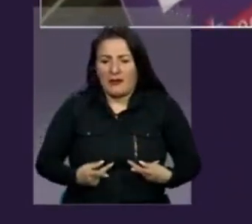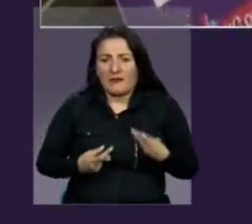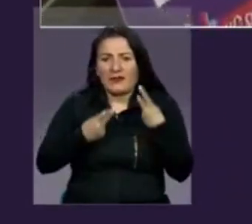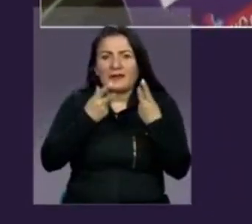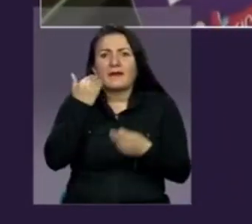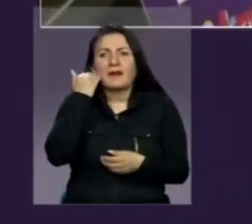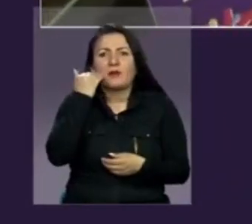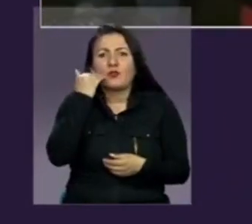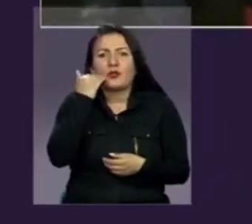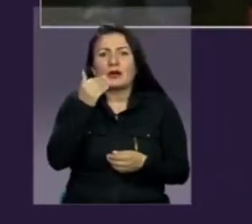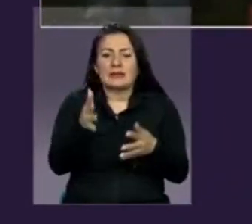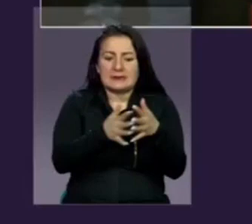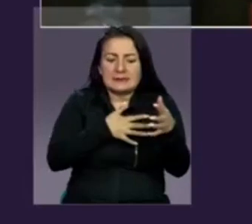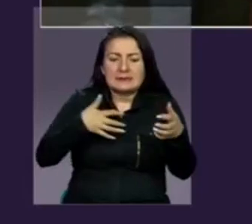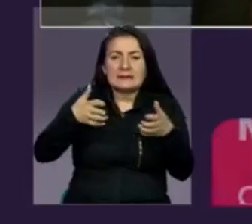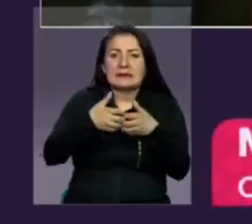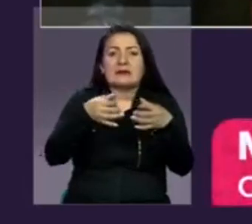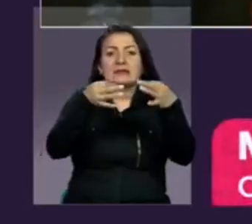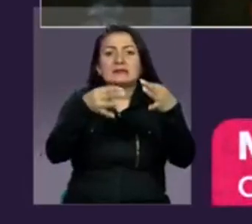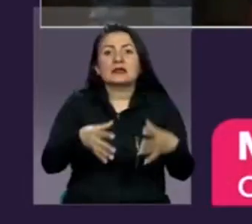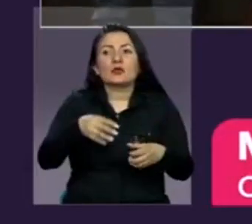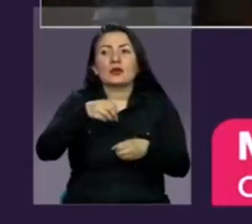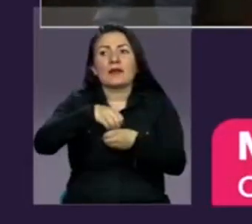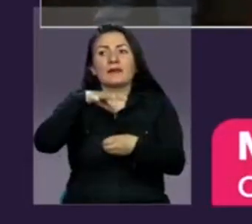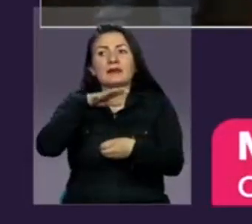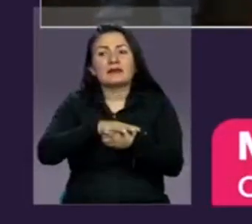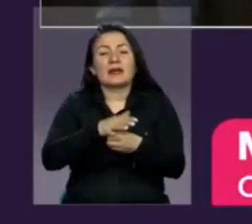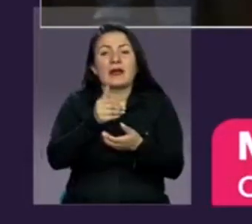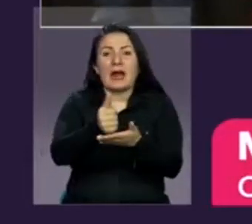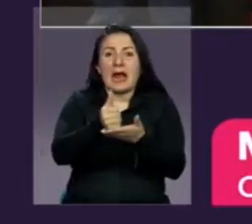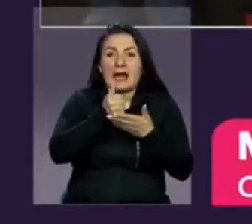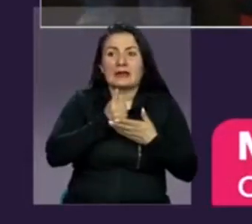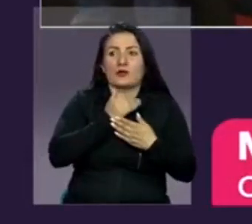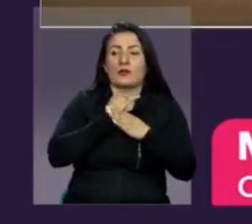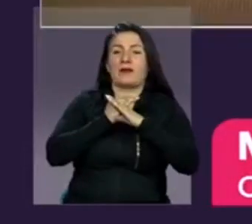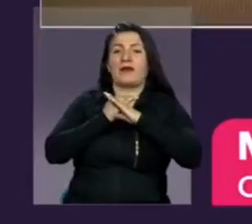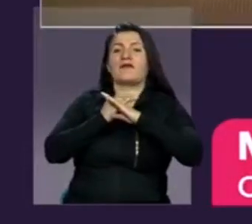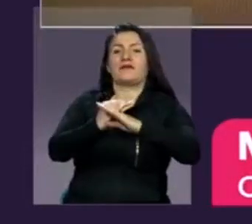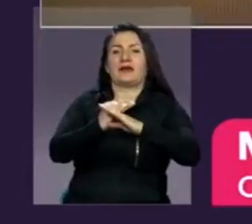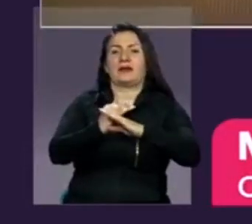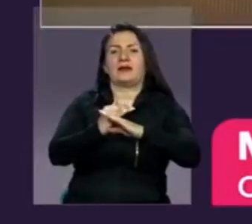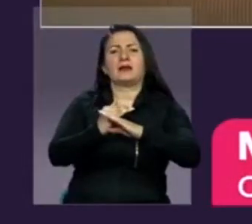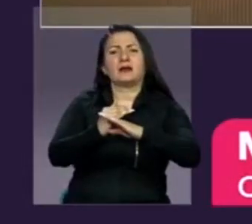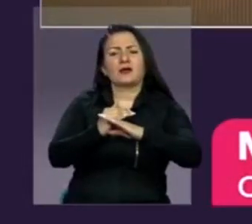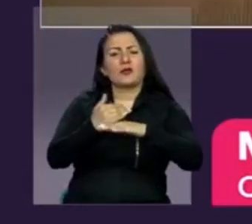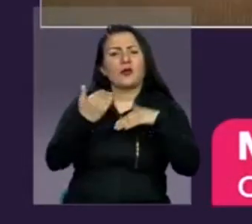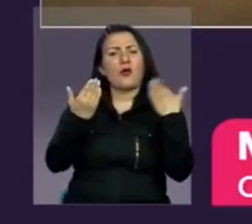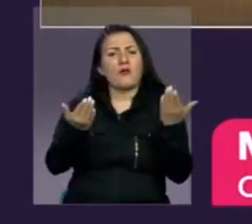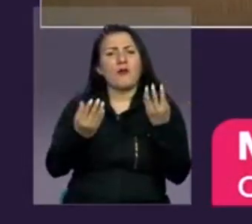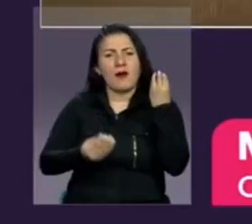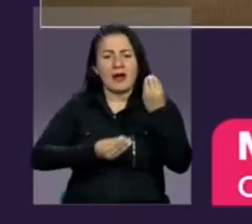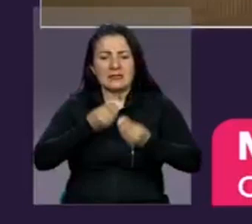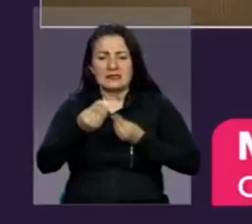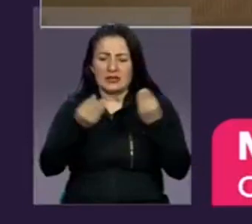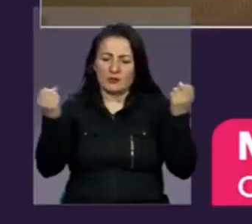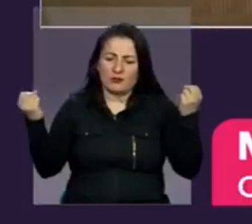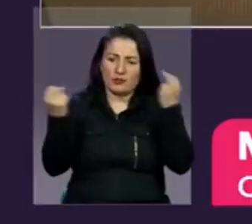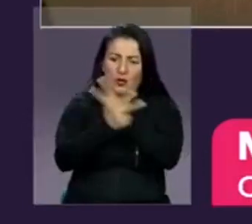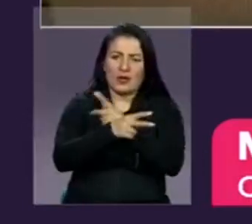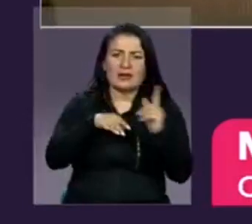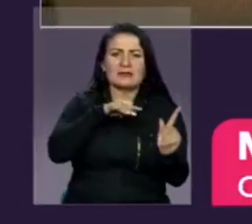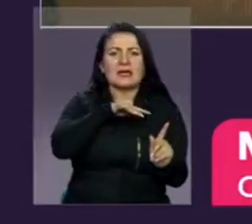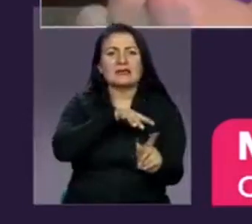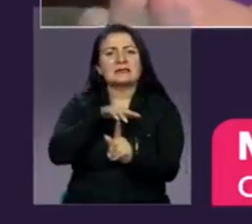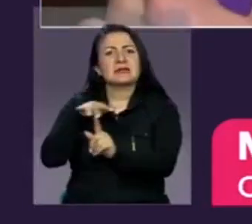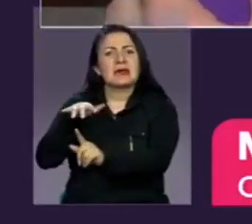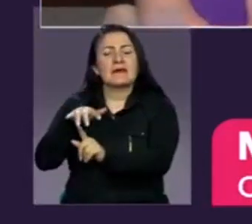Que los sistemas de seguridad del distrito permitan prevenir, evitar que lleguen ese tipo de incidentes.